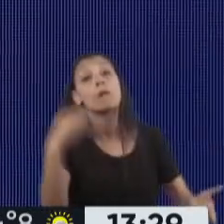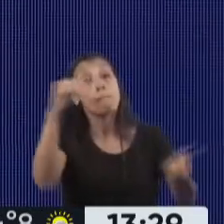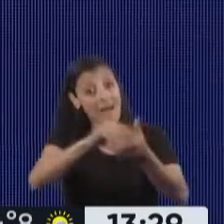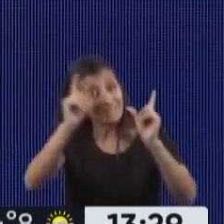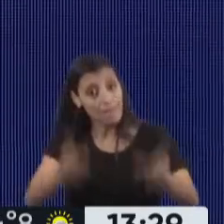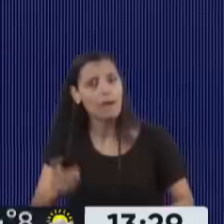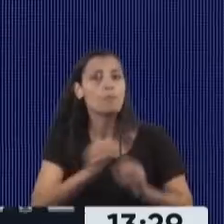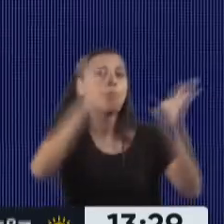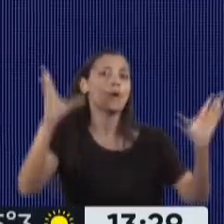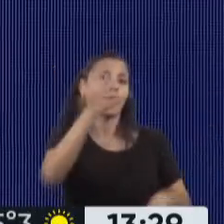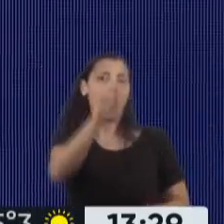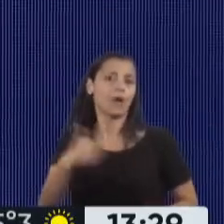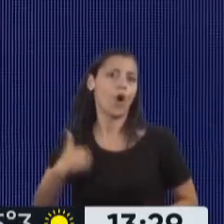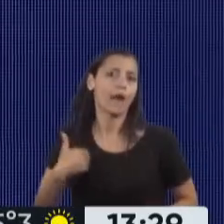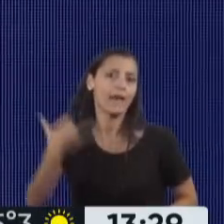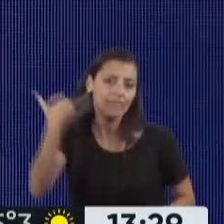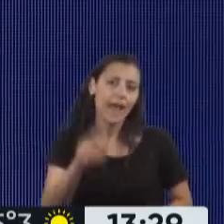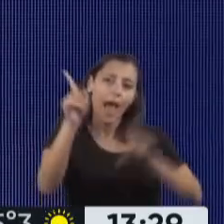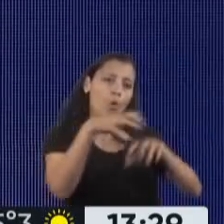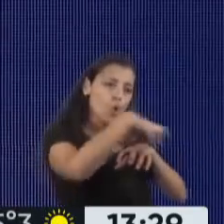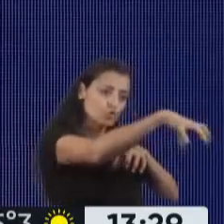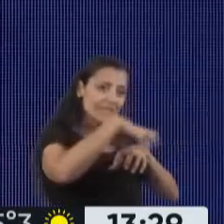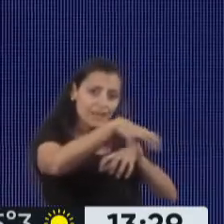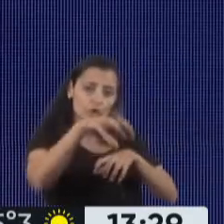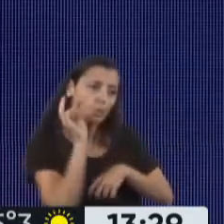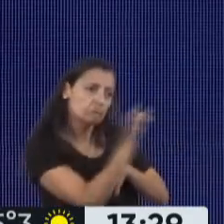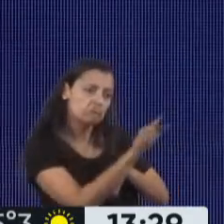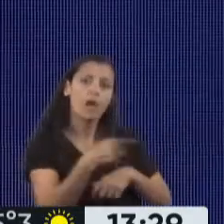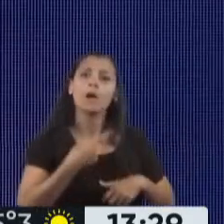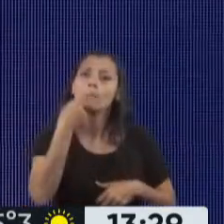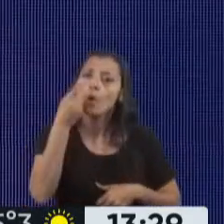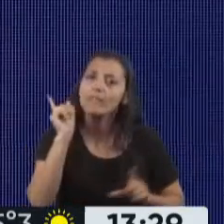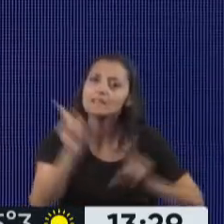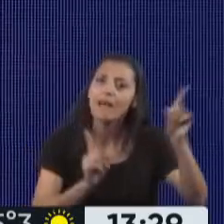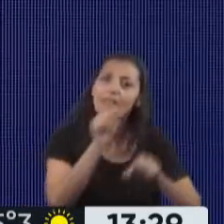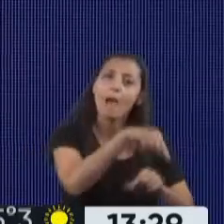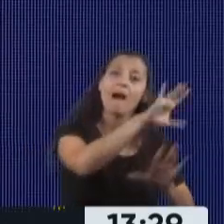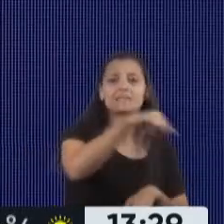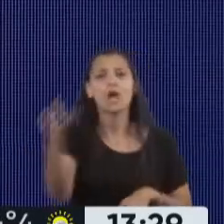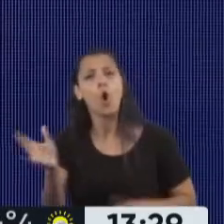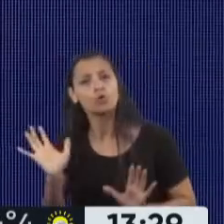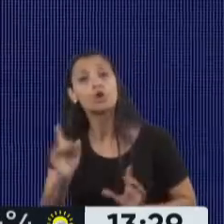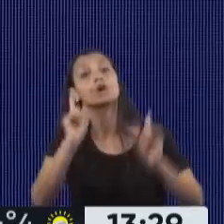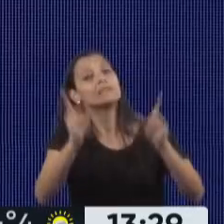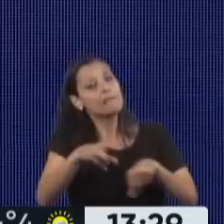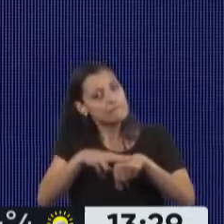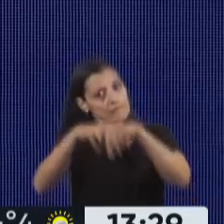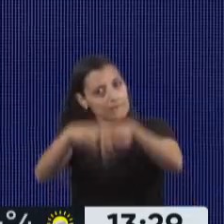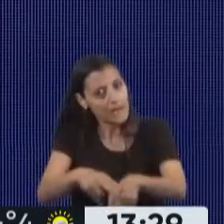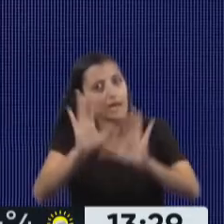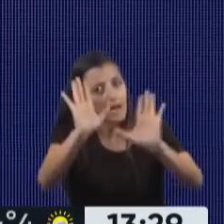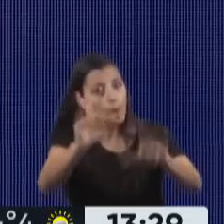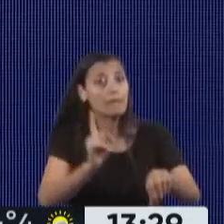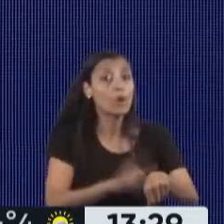está claro que Argentina tiene sectores que son muy interesantes, que también sugiero que los pongan